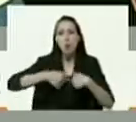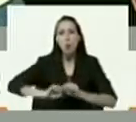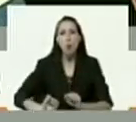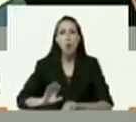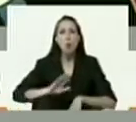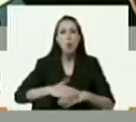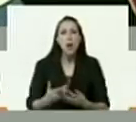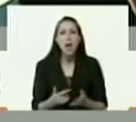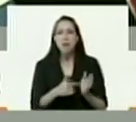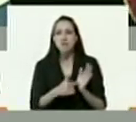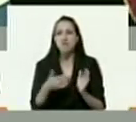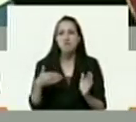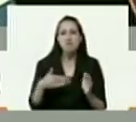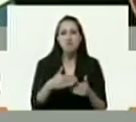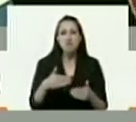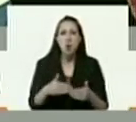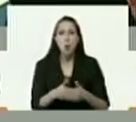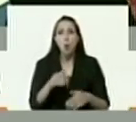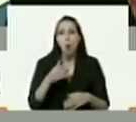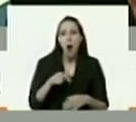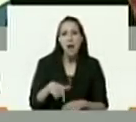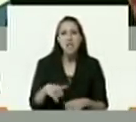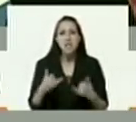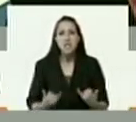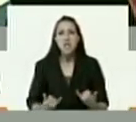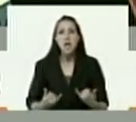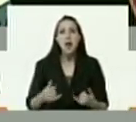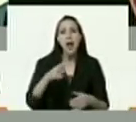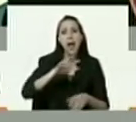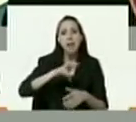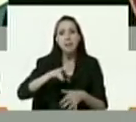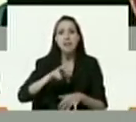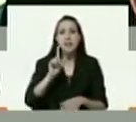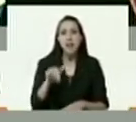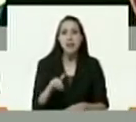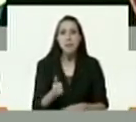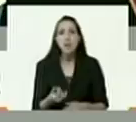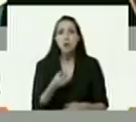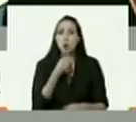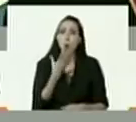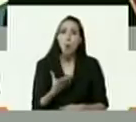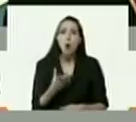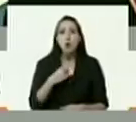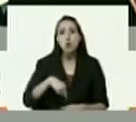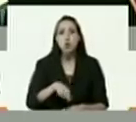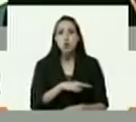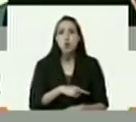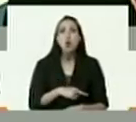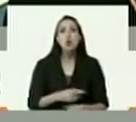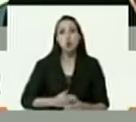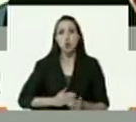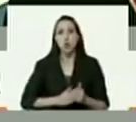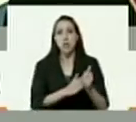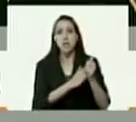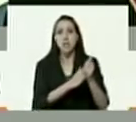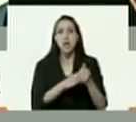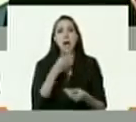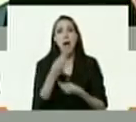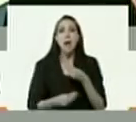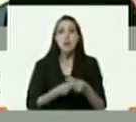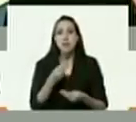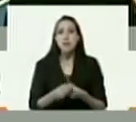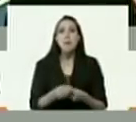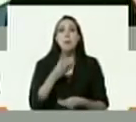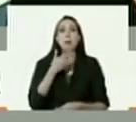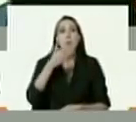la forma? No solo tenemos títeres en Venezuela, que además como no son muy buenos, vamos a asumir nosotros el liderazgo. Y lo asumen directamente, desde